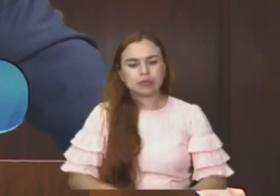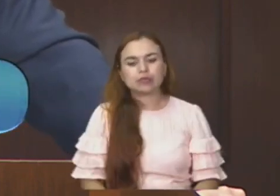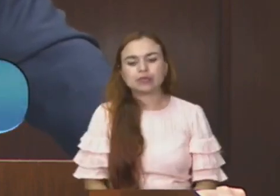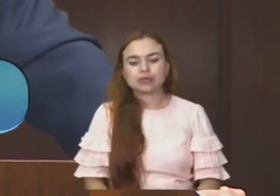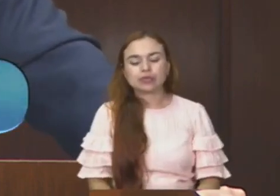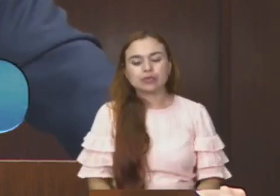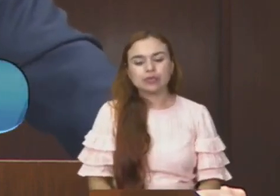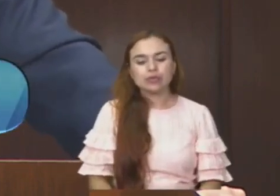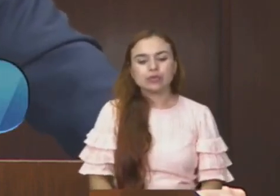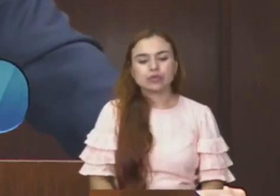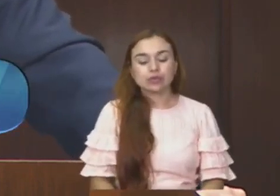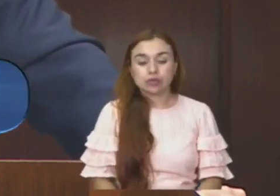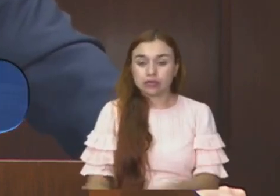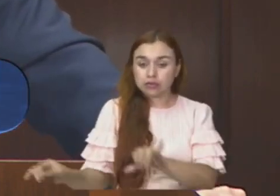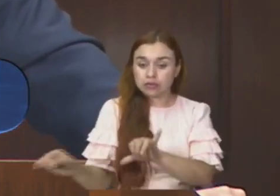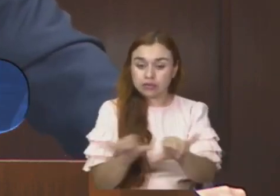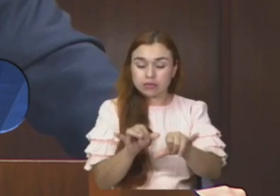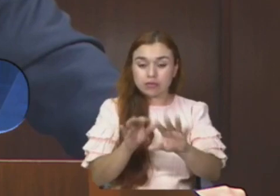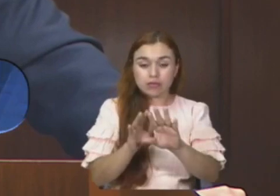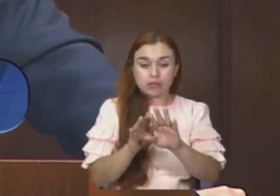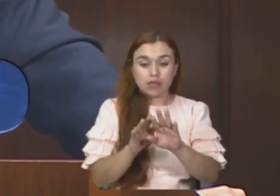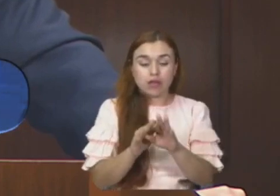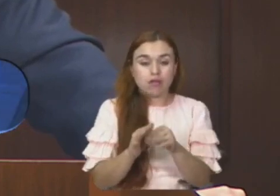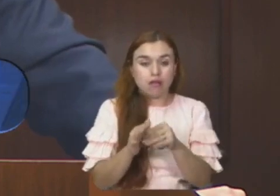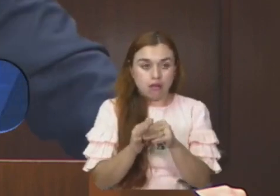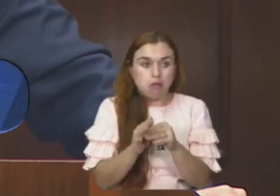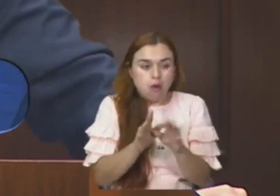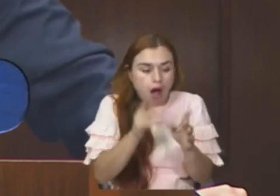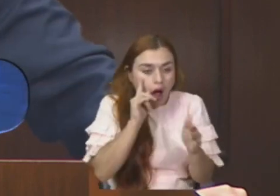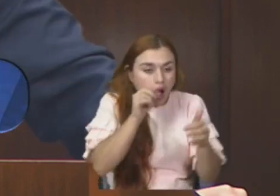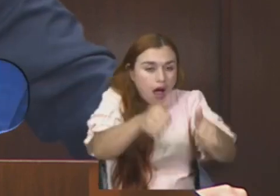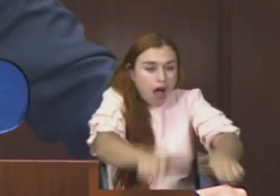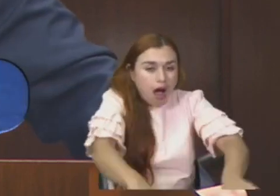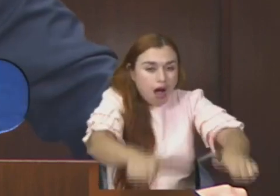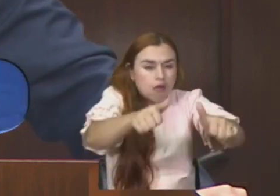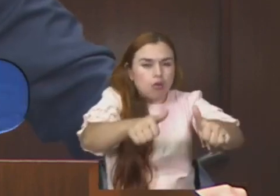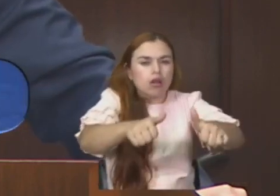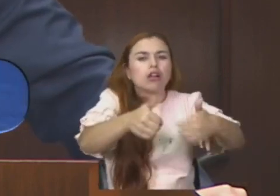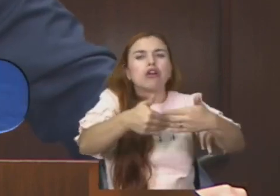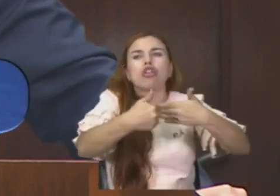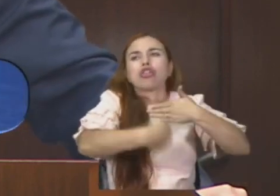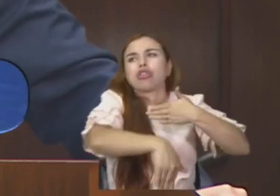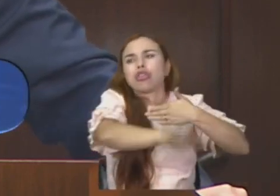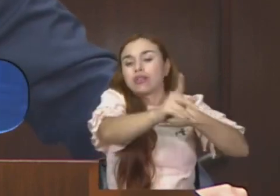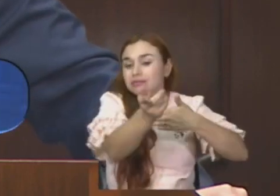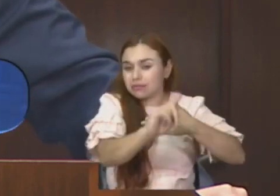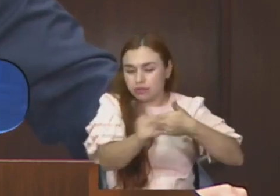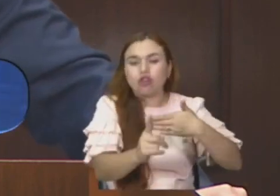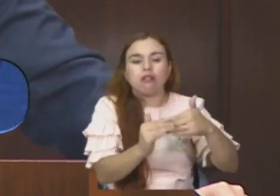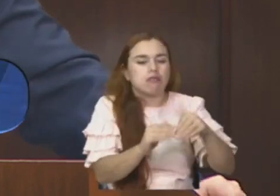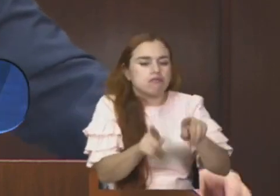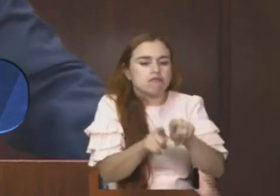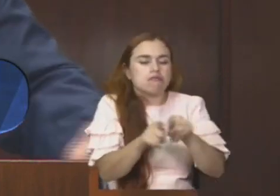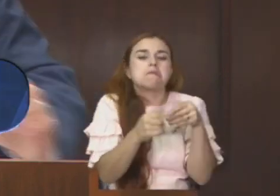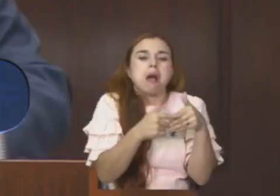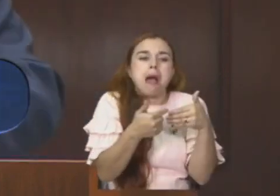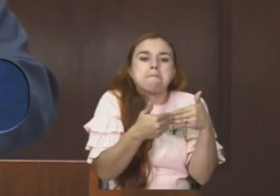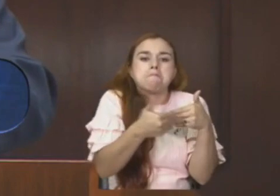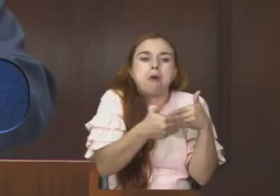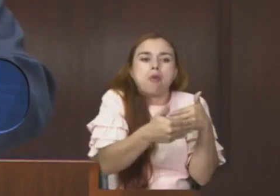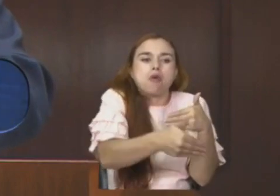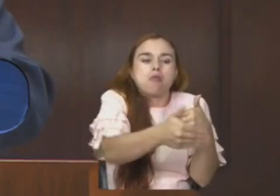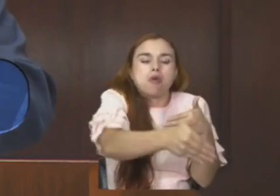toda concesión, se otorga por un plazo determinado y revierte al Estado a la finalización de dicho